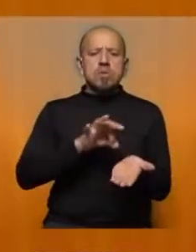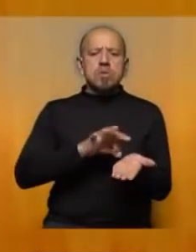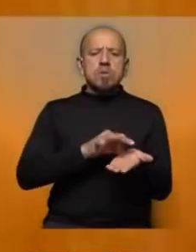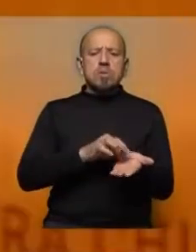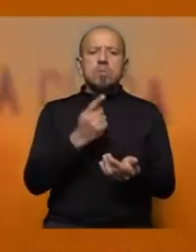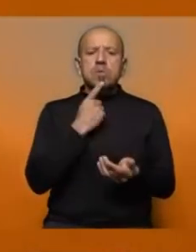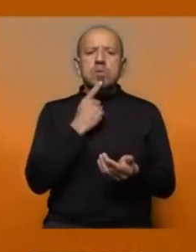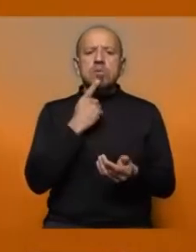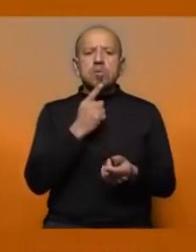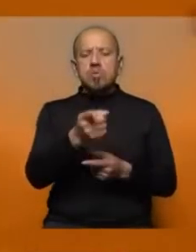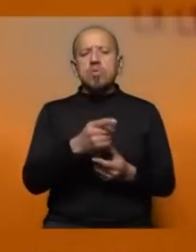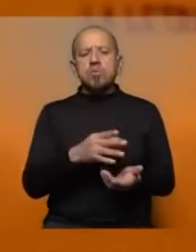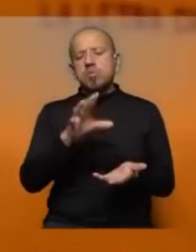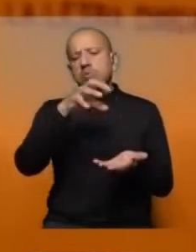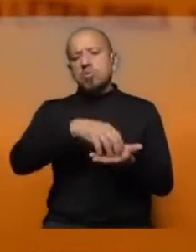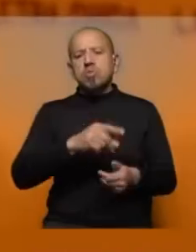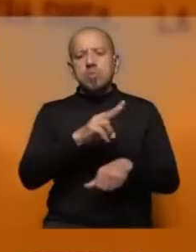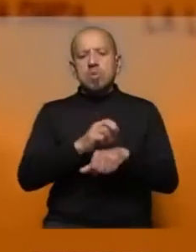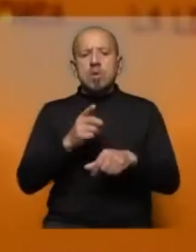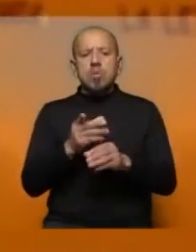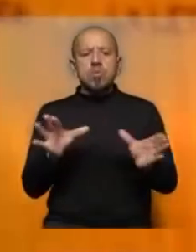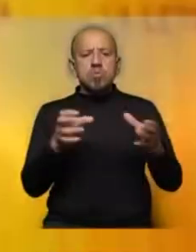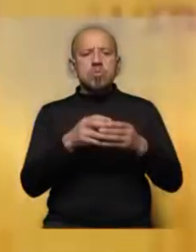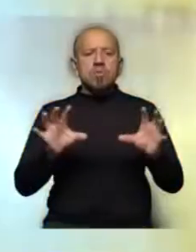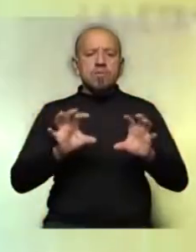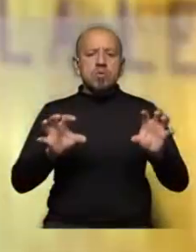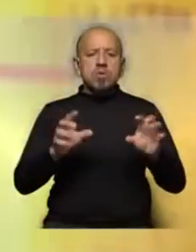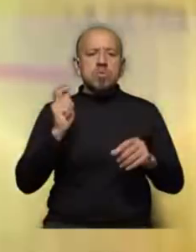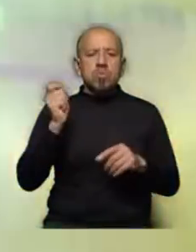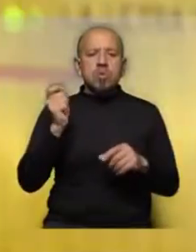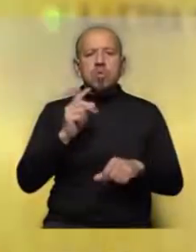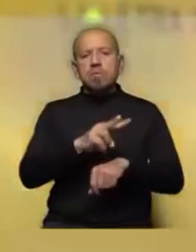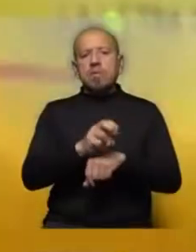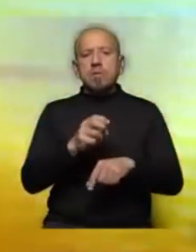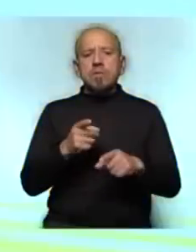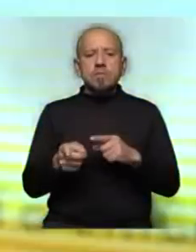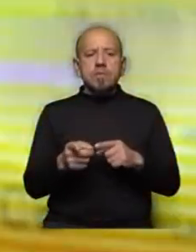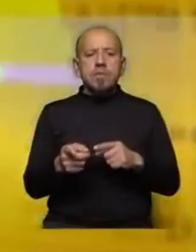institución fiscalía y con con un colectivo de funcionarios públicos que son los fiscales